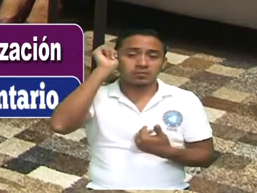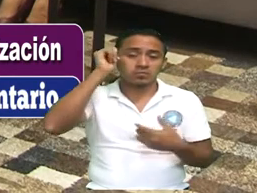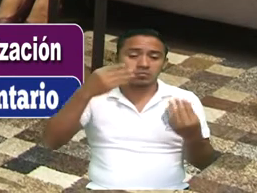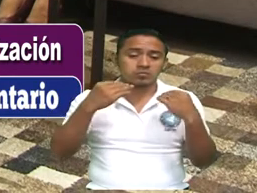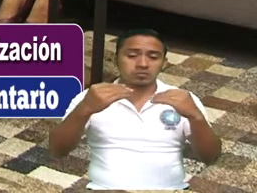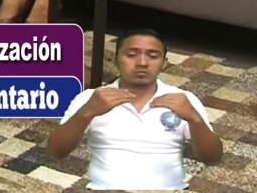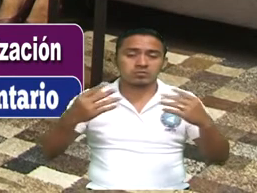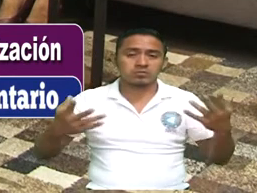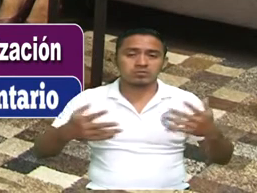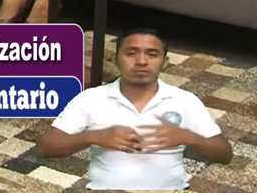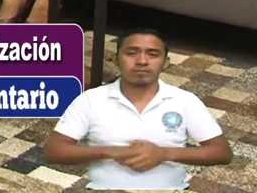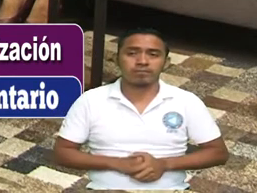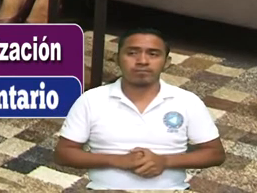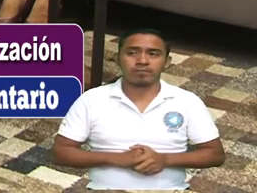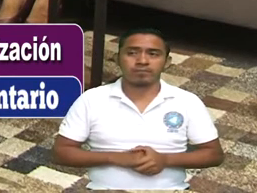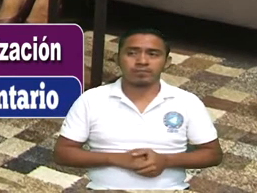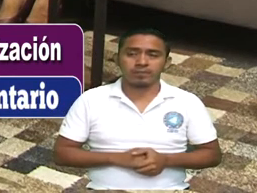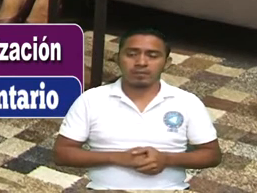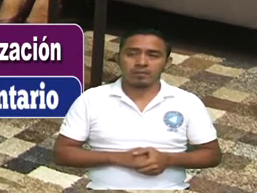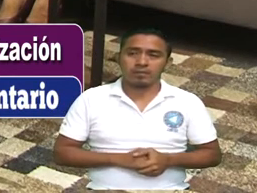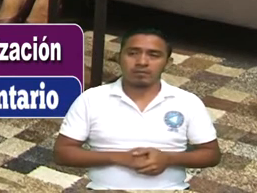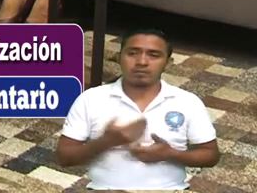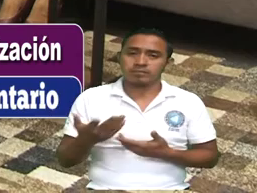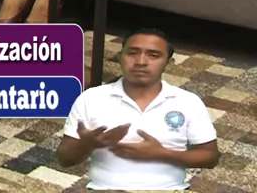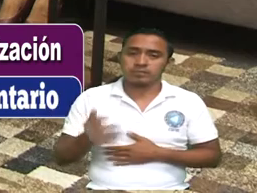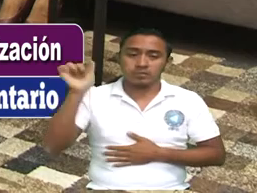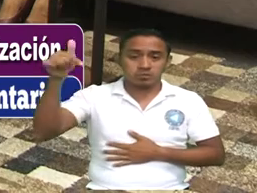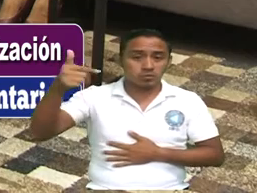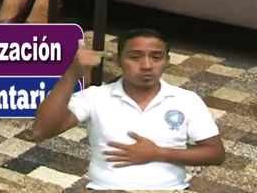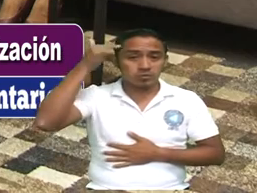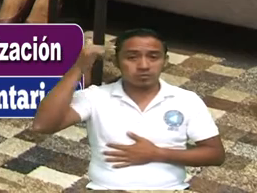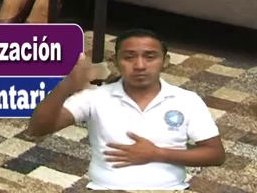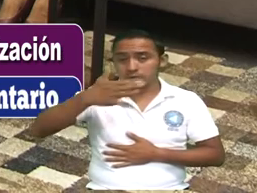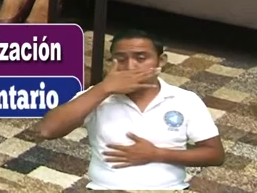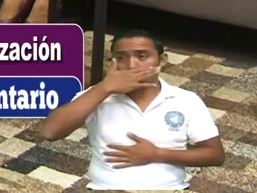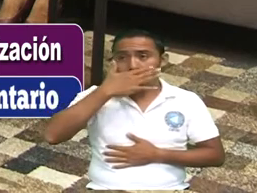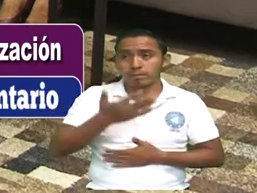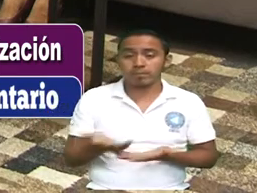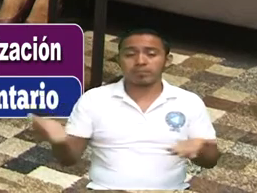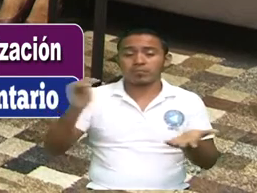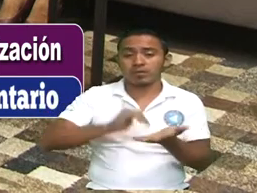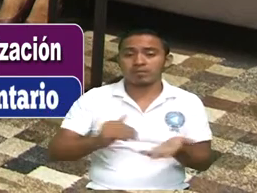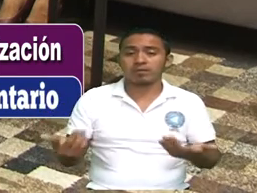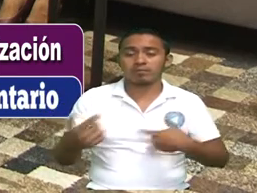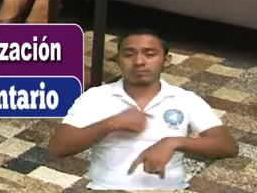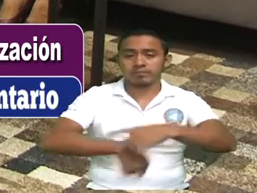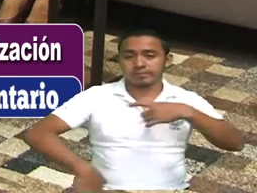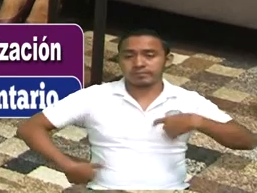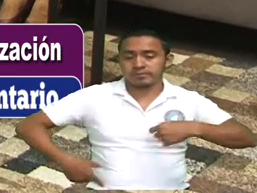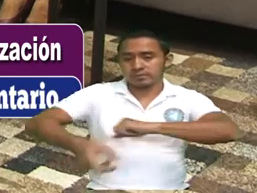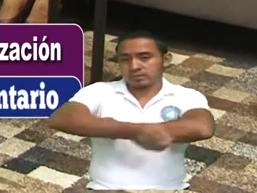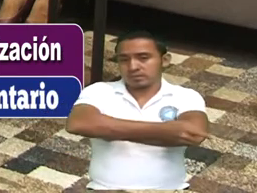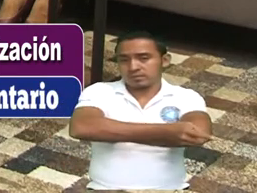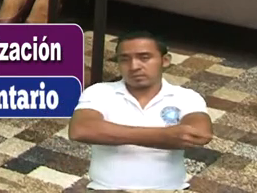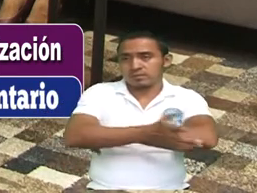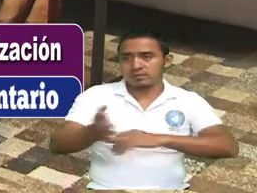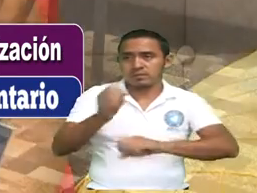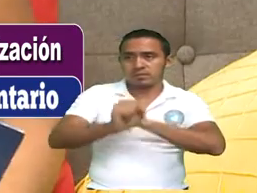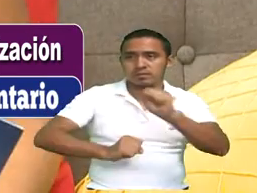se retoma a partir de que el comandante Daniel Ortega asume la presidencia en